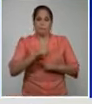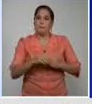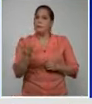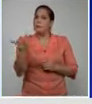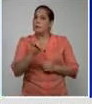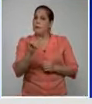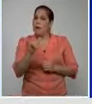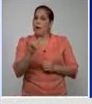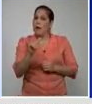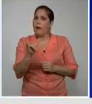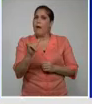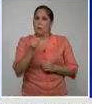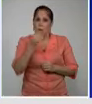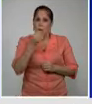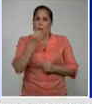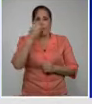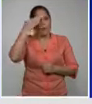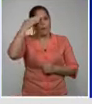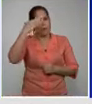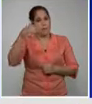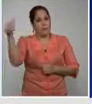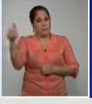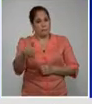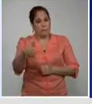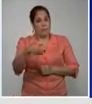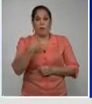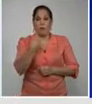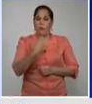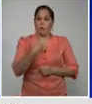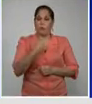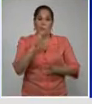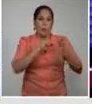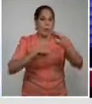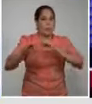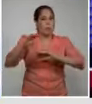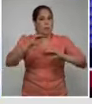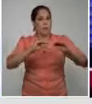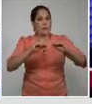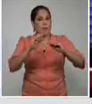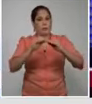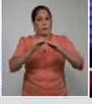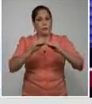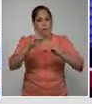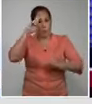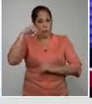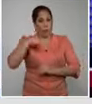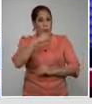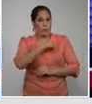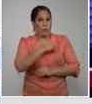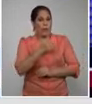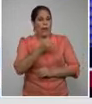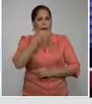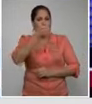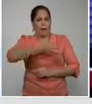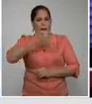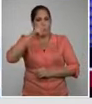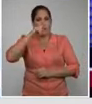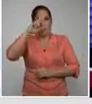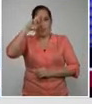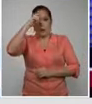estudios de intervención. Agradecerle su presencia. Hoy estuvimos conversando sobre el candidato vacunal anti-COVID-19